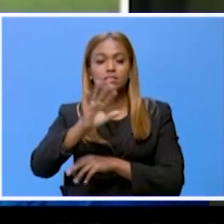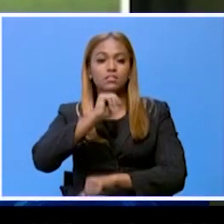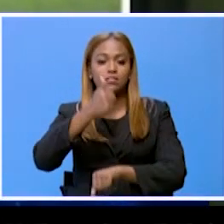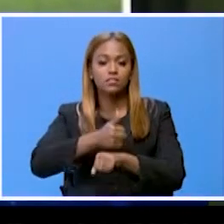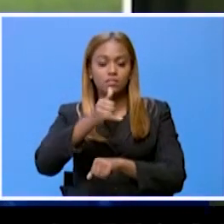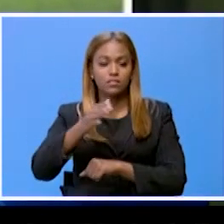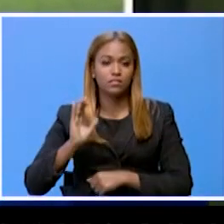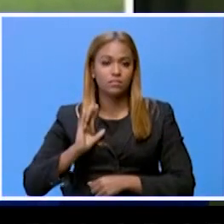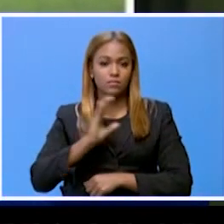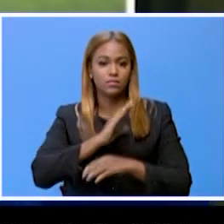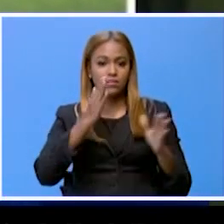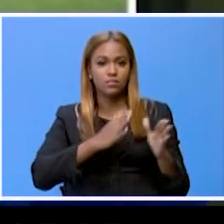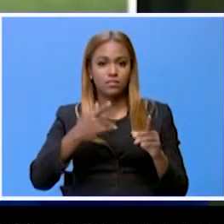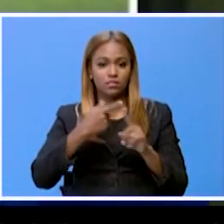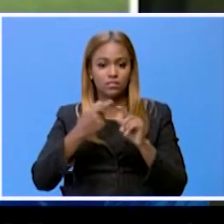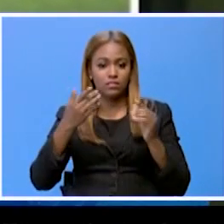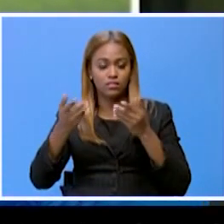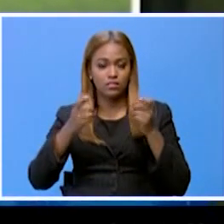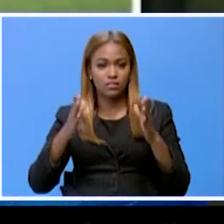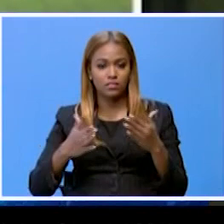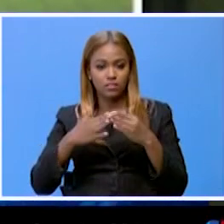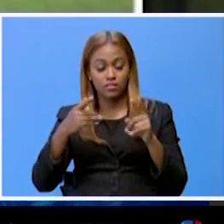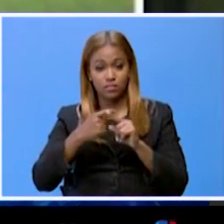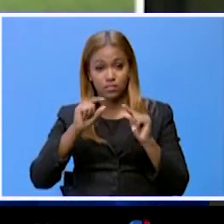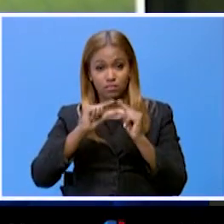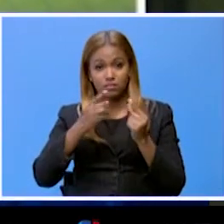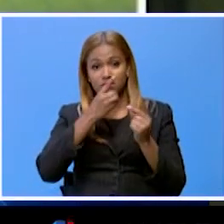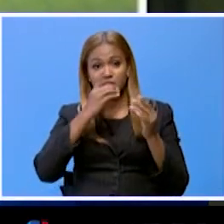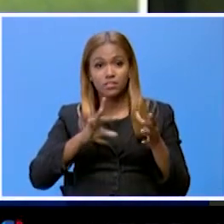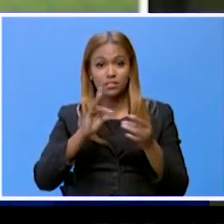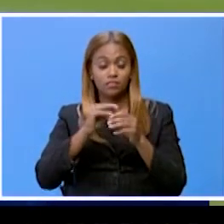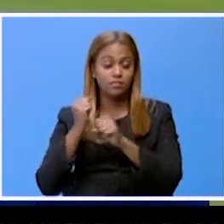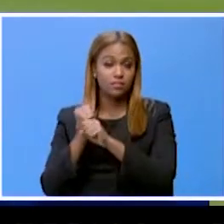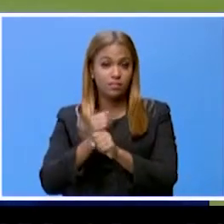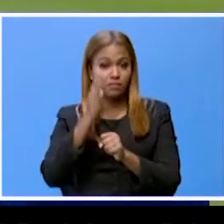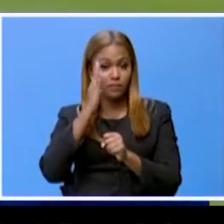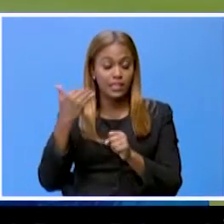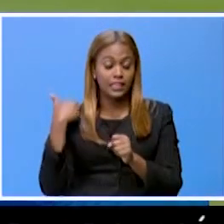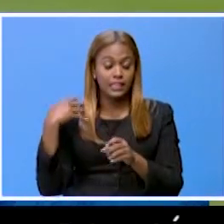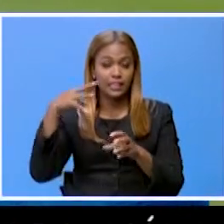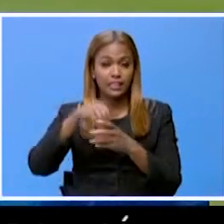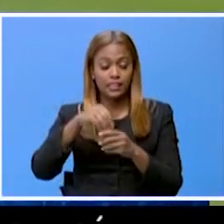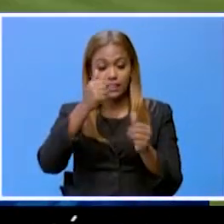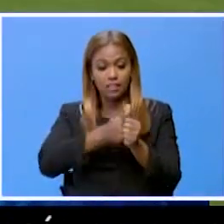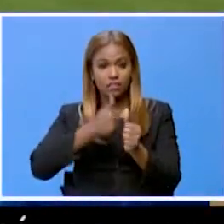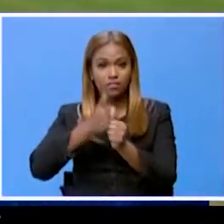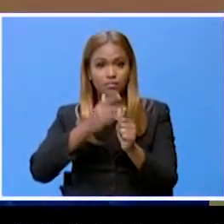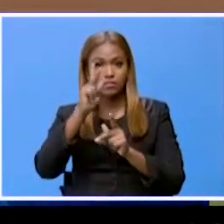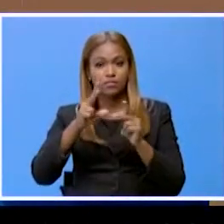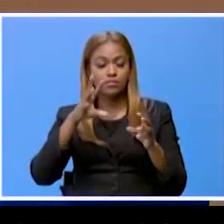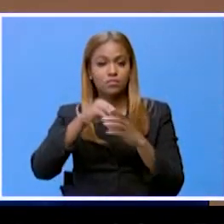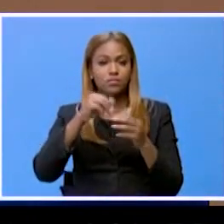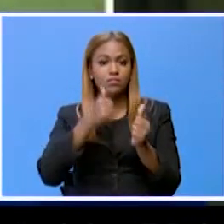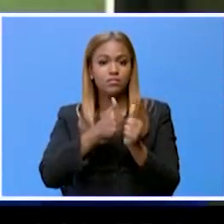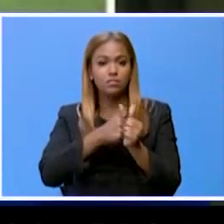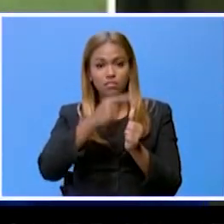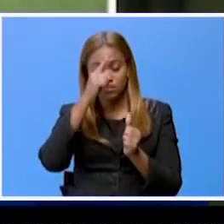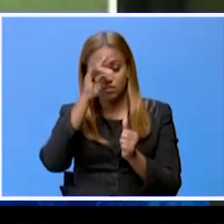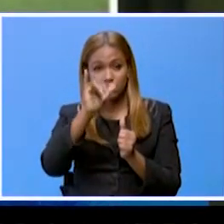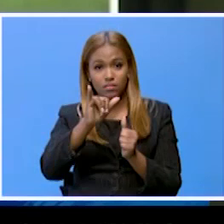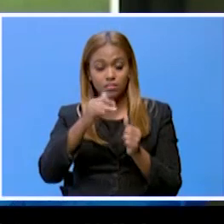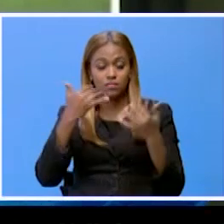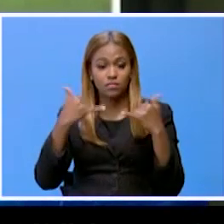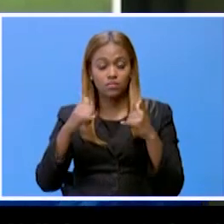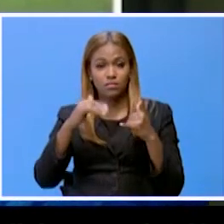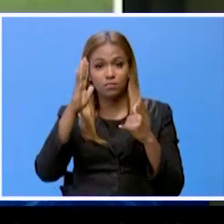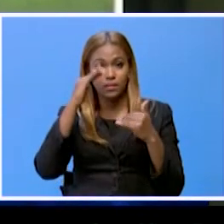ese comité organizador de los gerentes generales de la Liga Dominicana de Béisbol, que estarán aglutinando a cada uno de los integrantes de ese